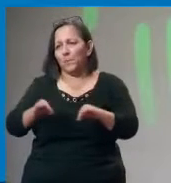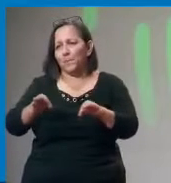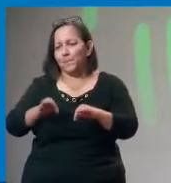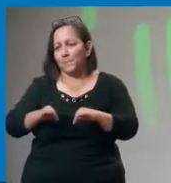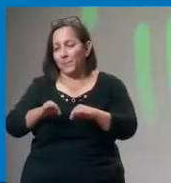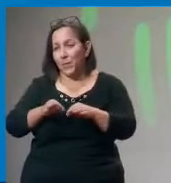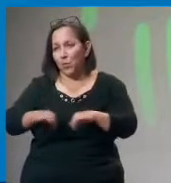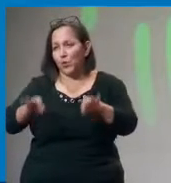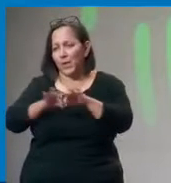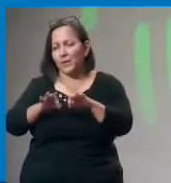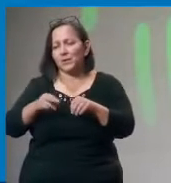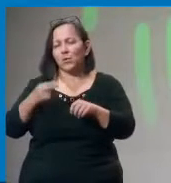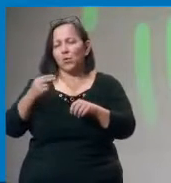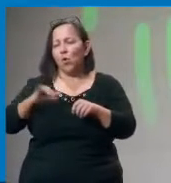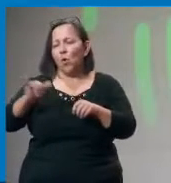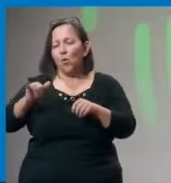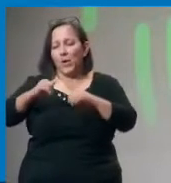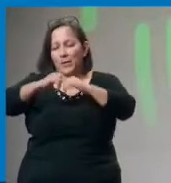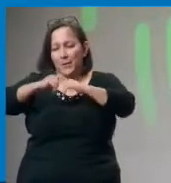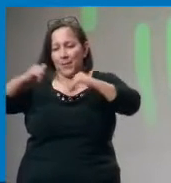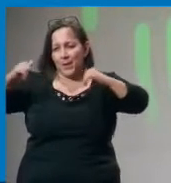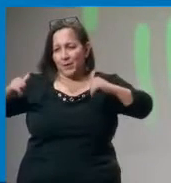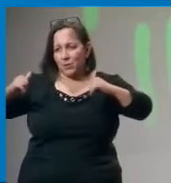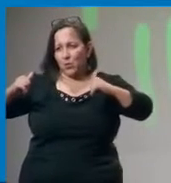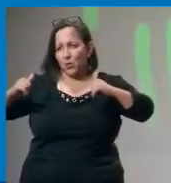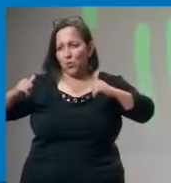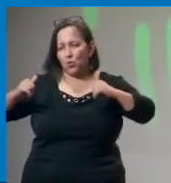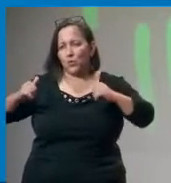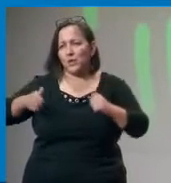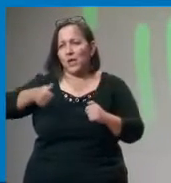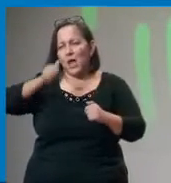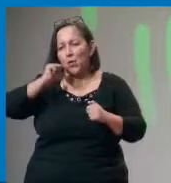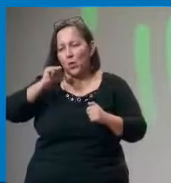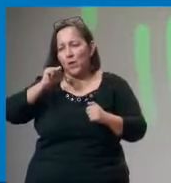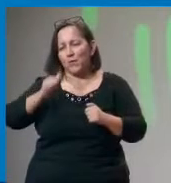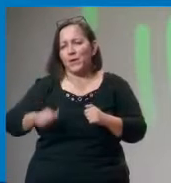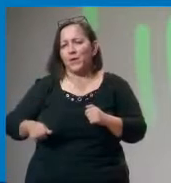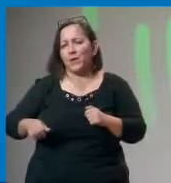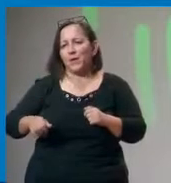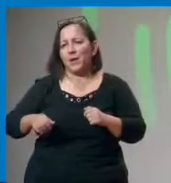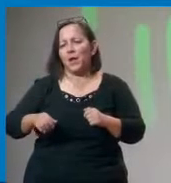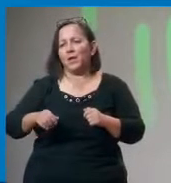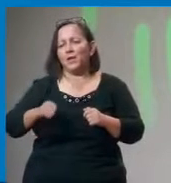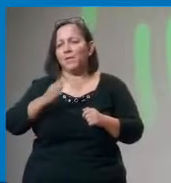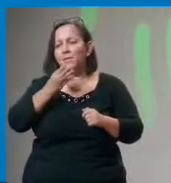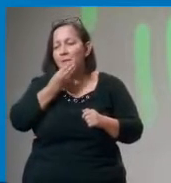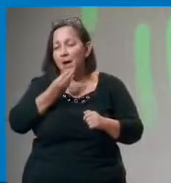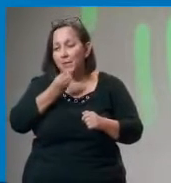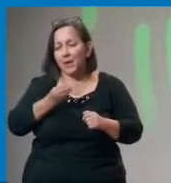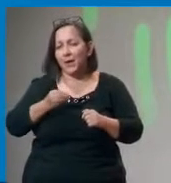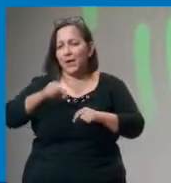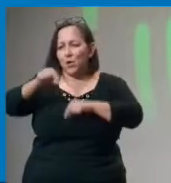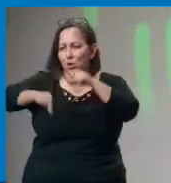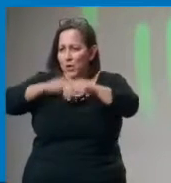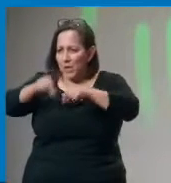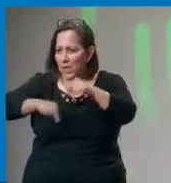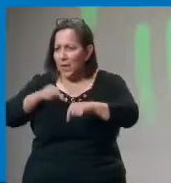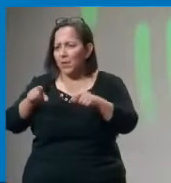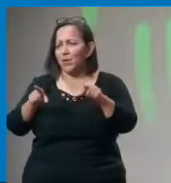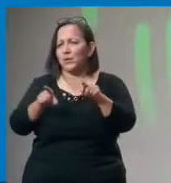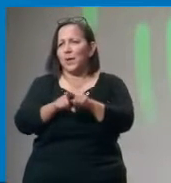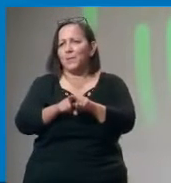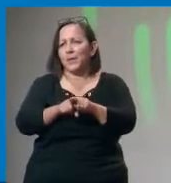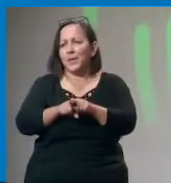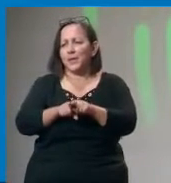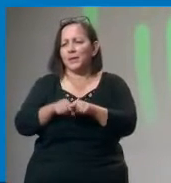ver cosas muy importantes como la separación del acuífero Barba y Colima en términos químicos e isotópicos.